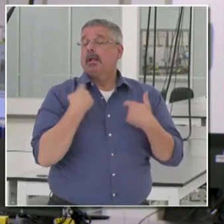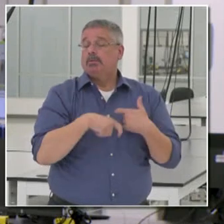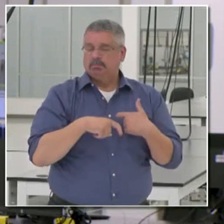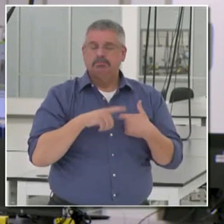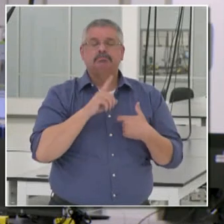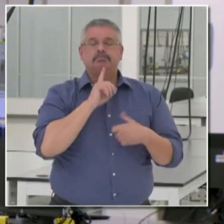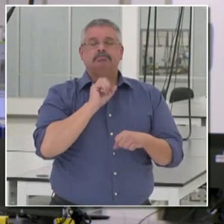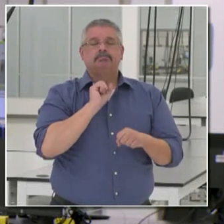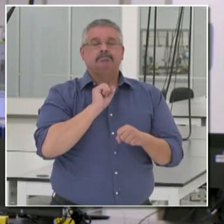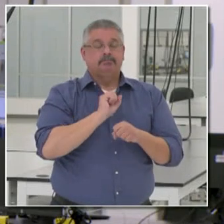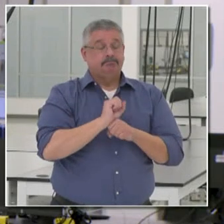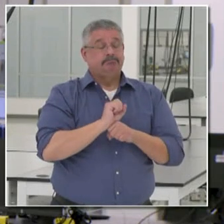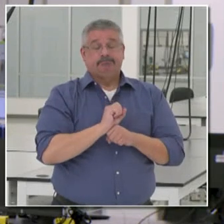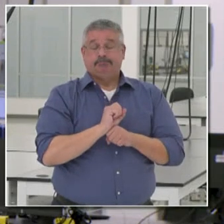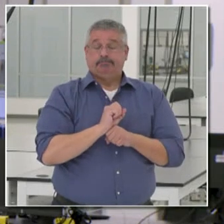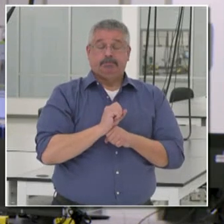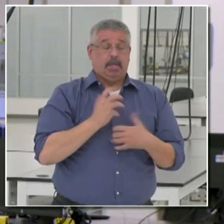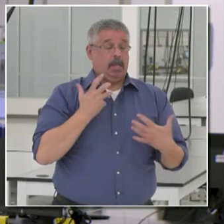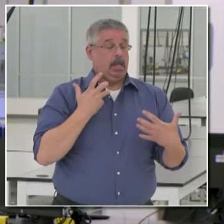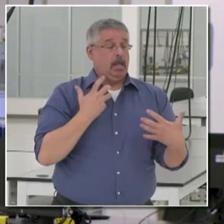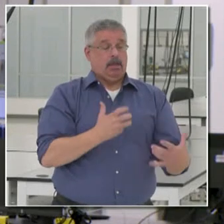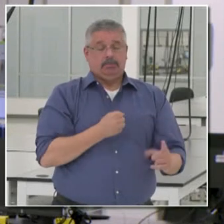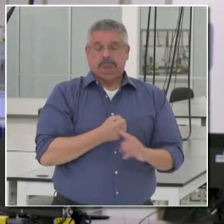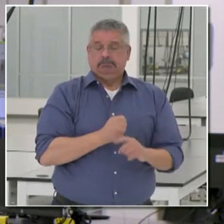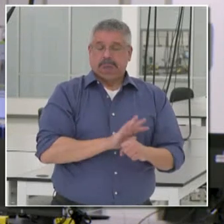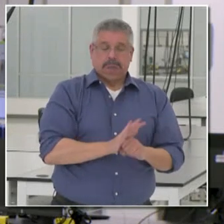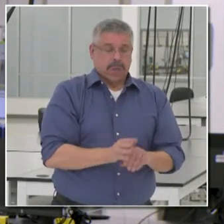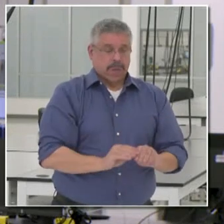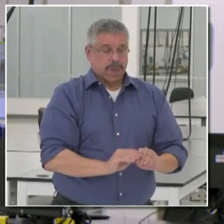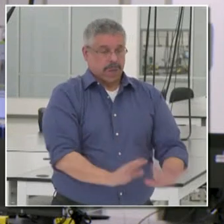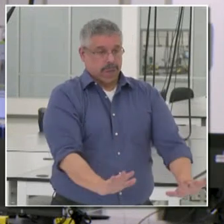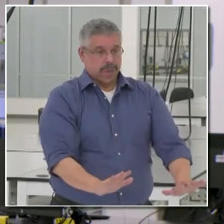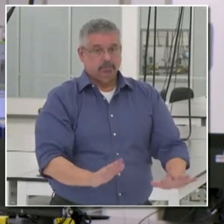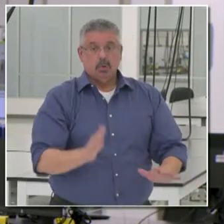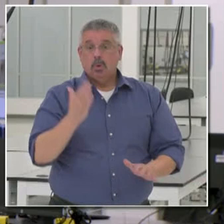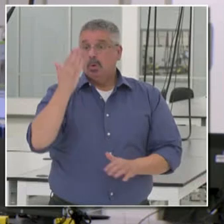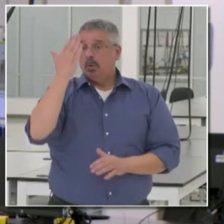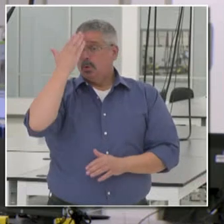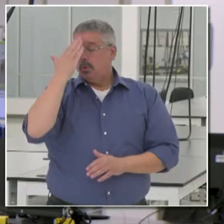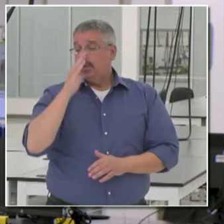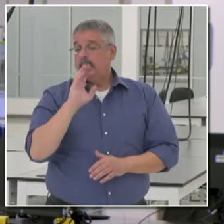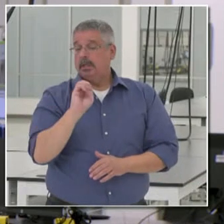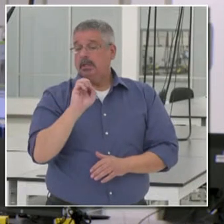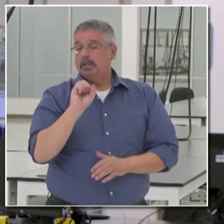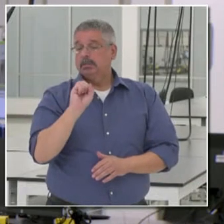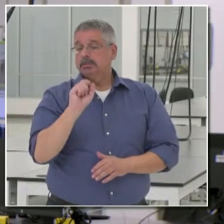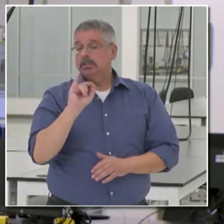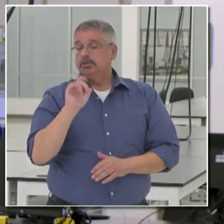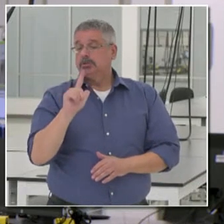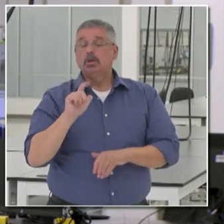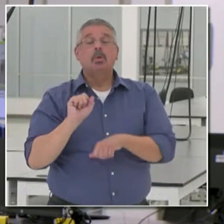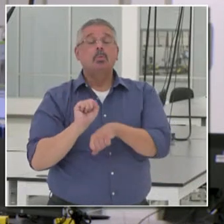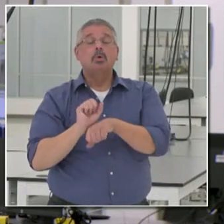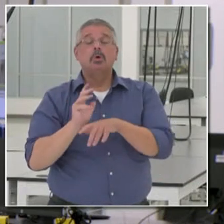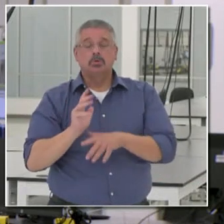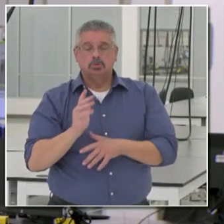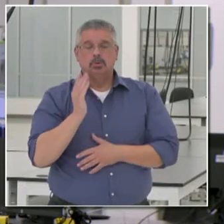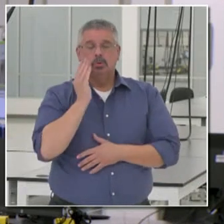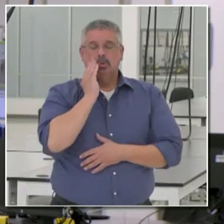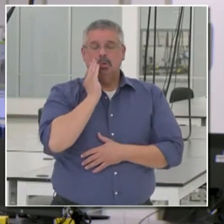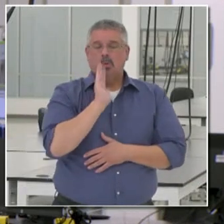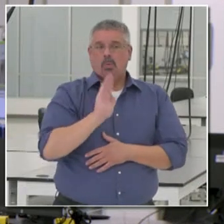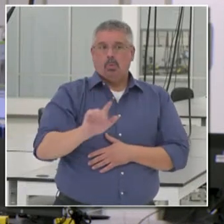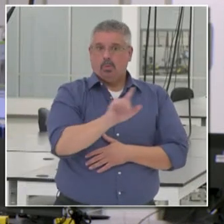africana americanos latinos se ven muy impactados por la pandemia sabemos que trabajadores esenciales están sumamente